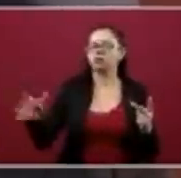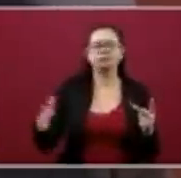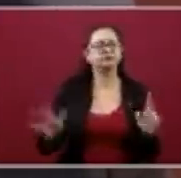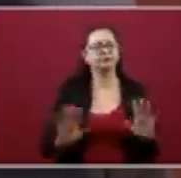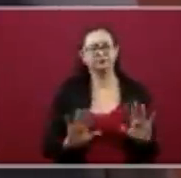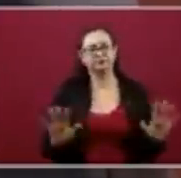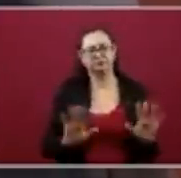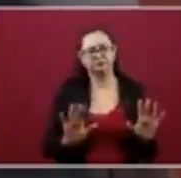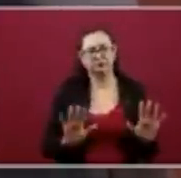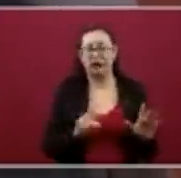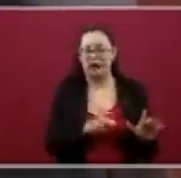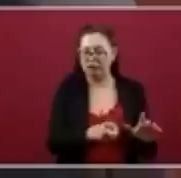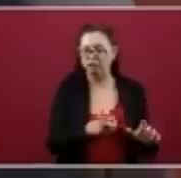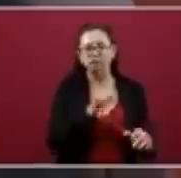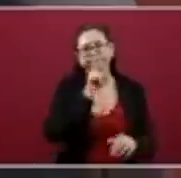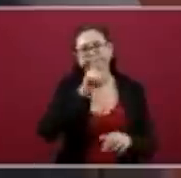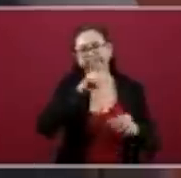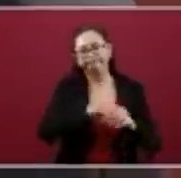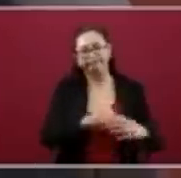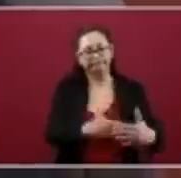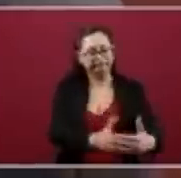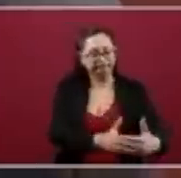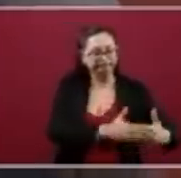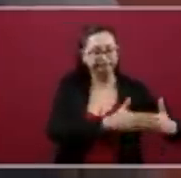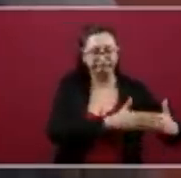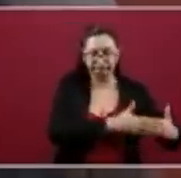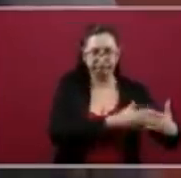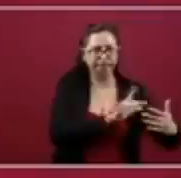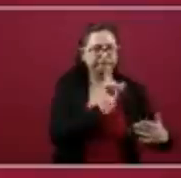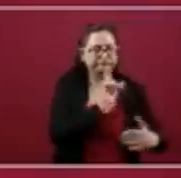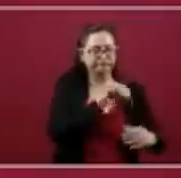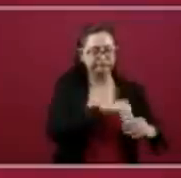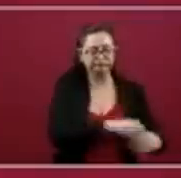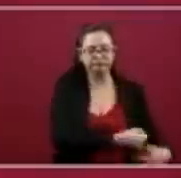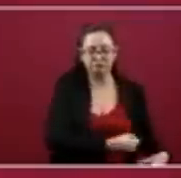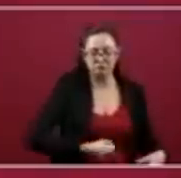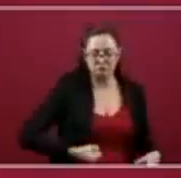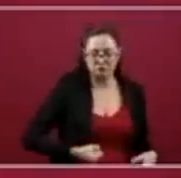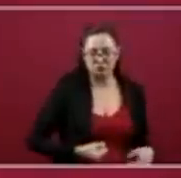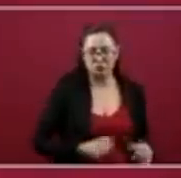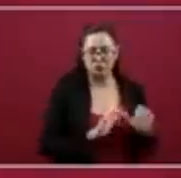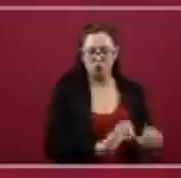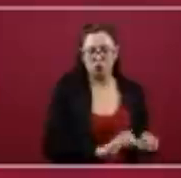entonces sí, pero no hay reserva de nada.